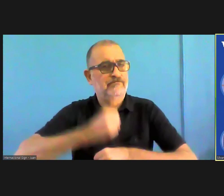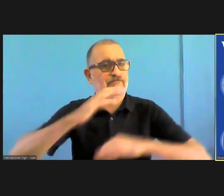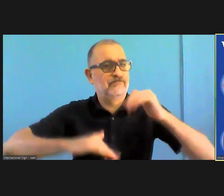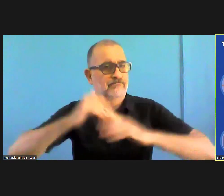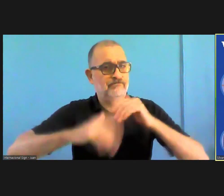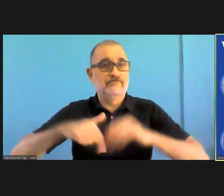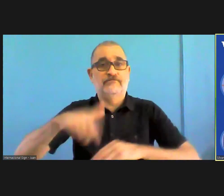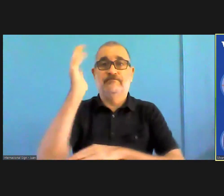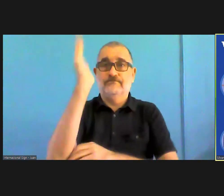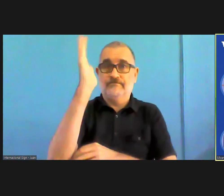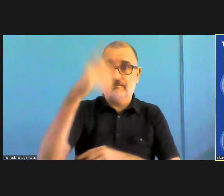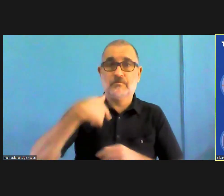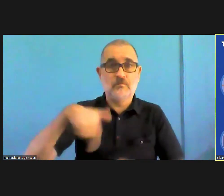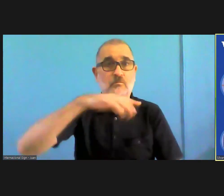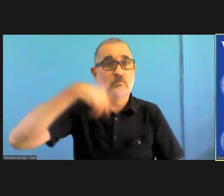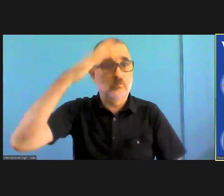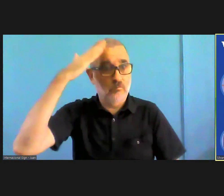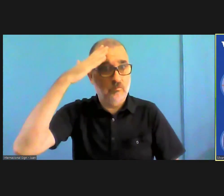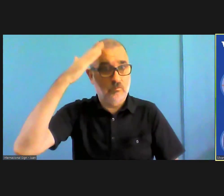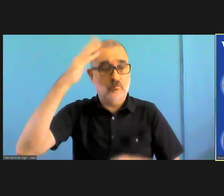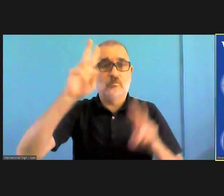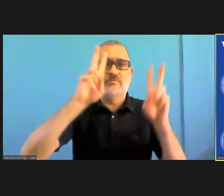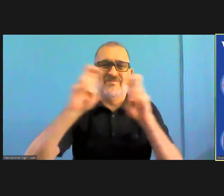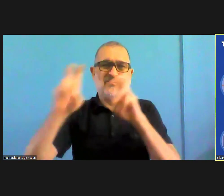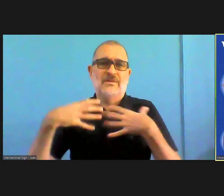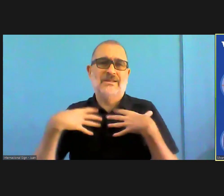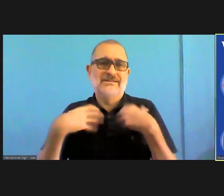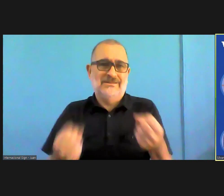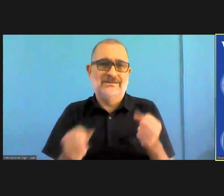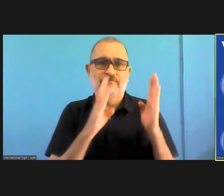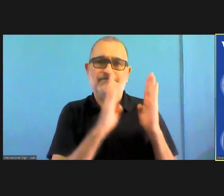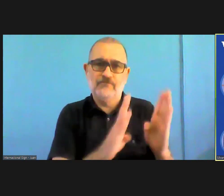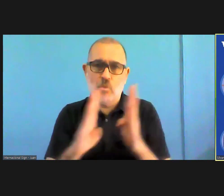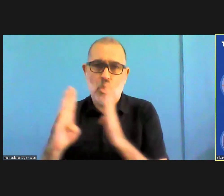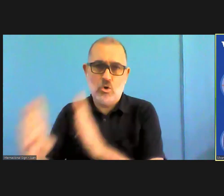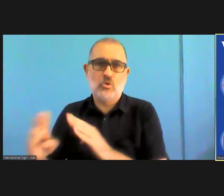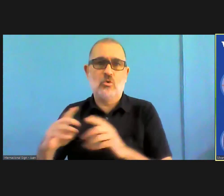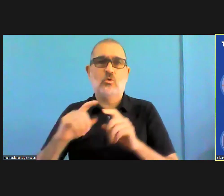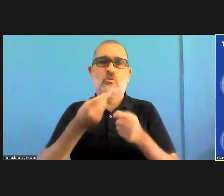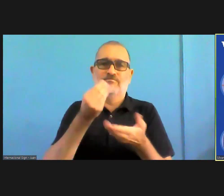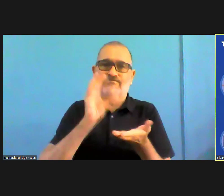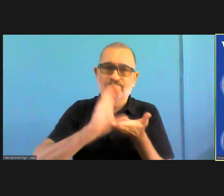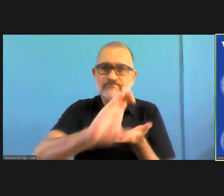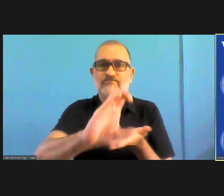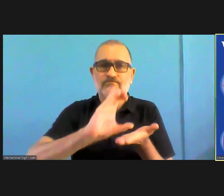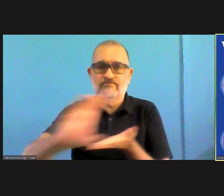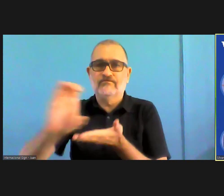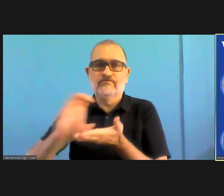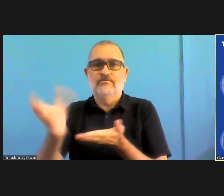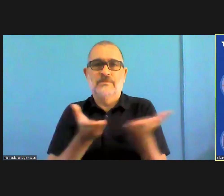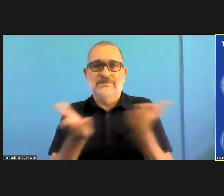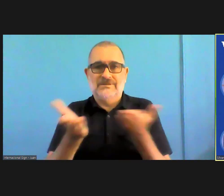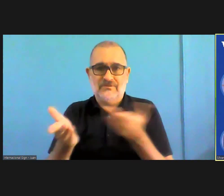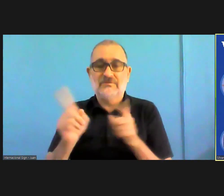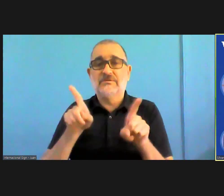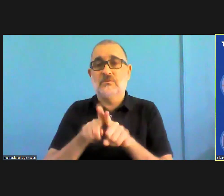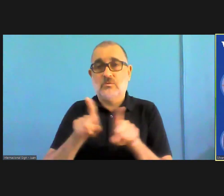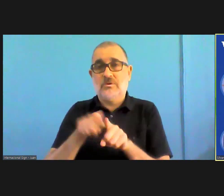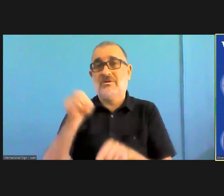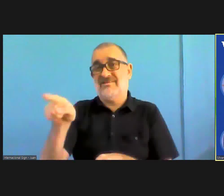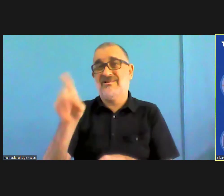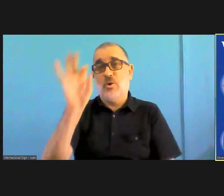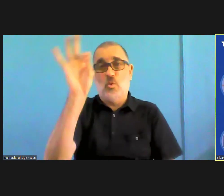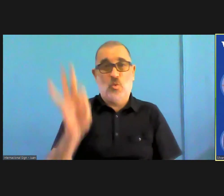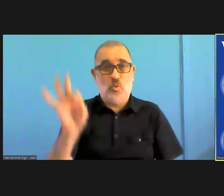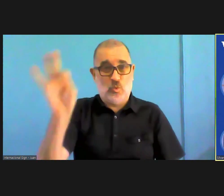ingredientes importantes para fortalecer los servicios es el lado financiero. Entonces, pregunta Karen, ¿en qué